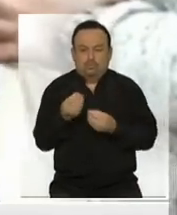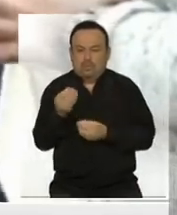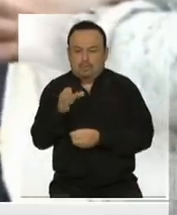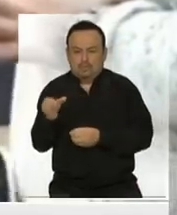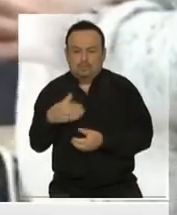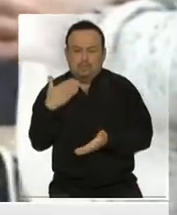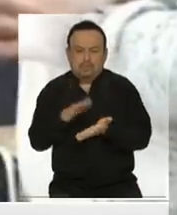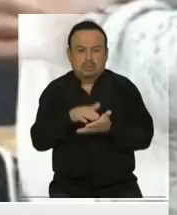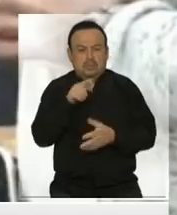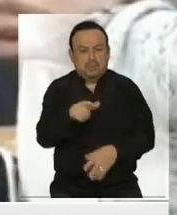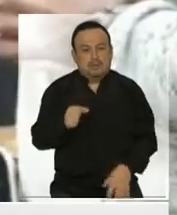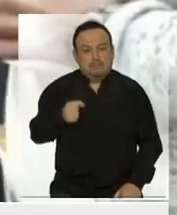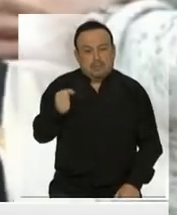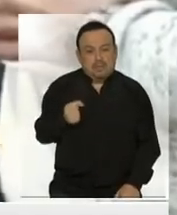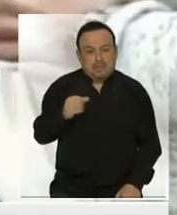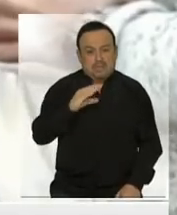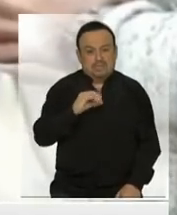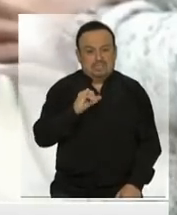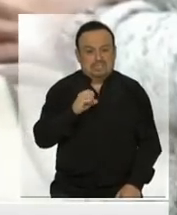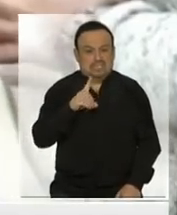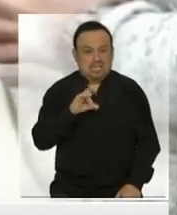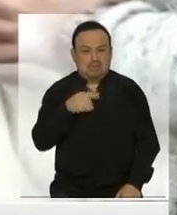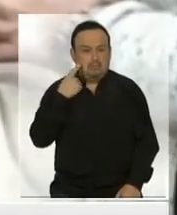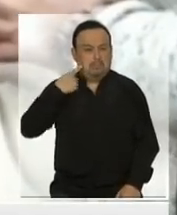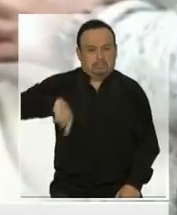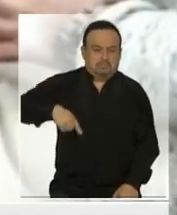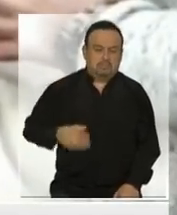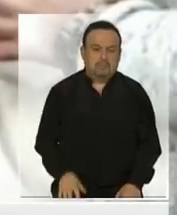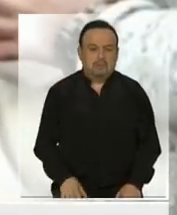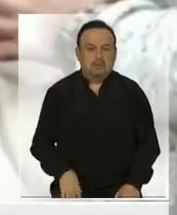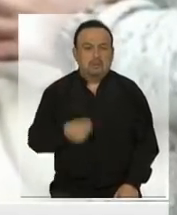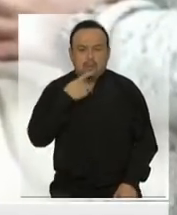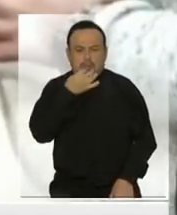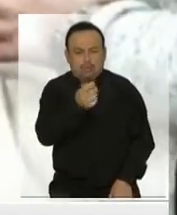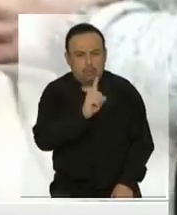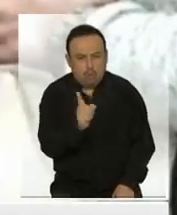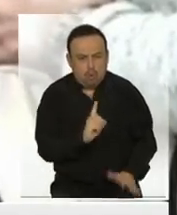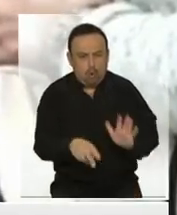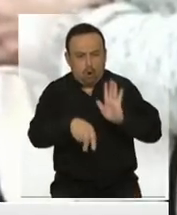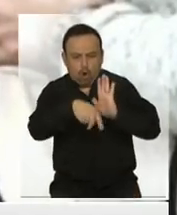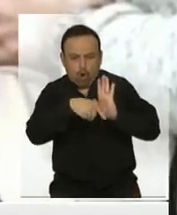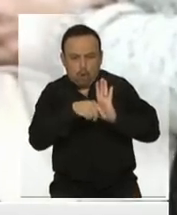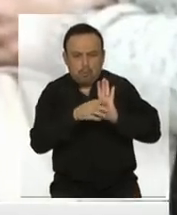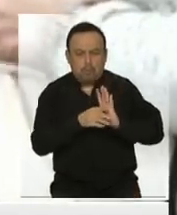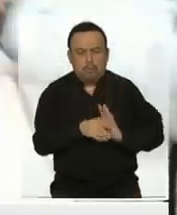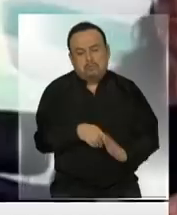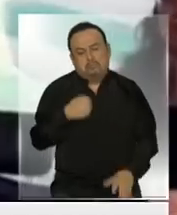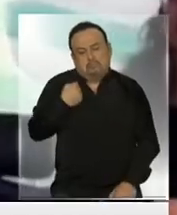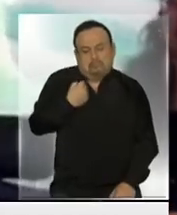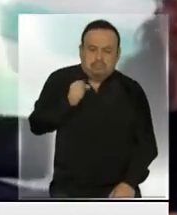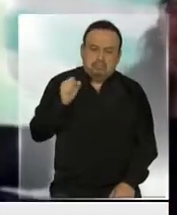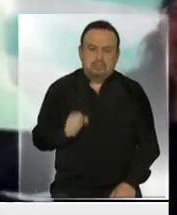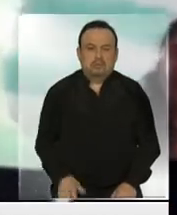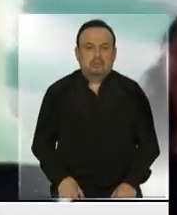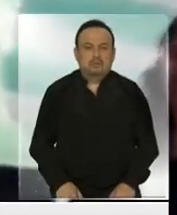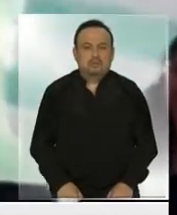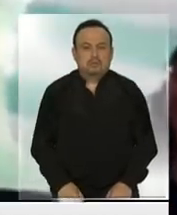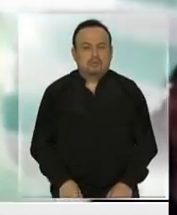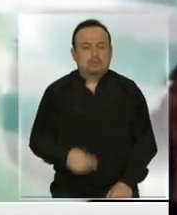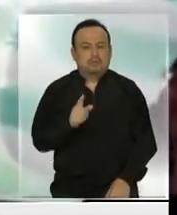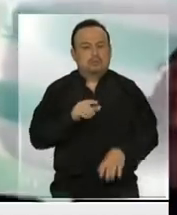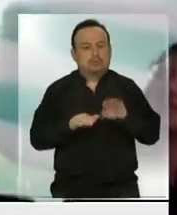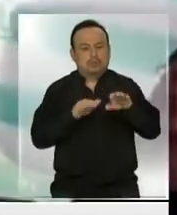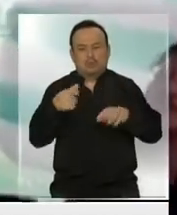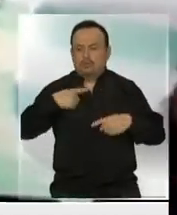de este pastor en ricardo cid si yo los sordos a todas las recomendaciones y se quiso saltar así también la autoridad el